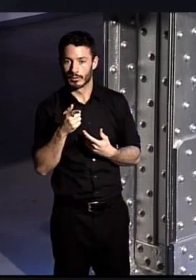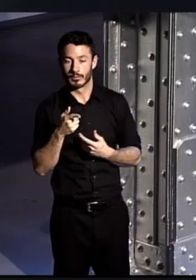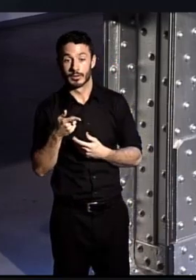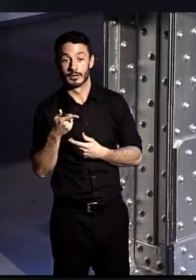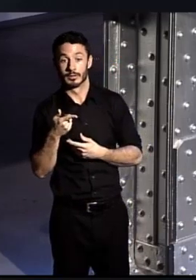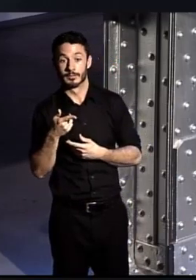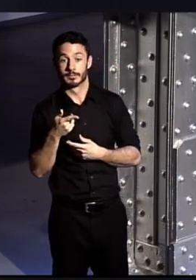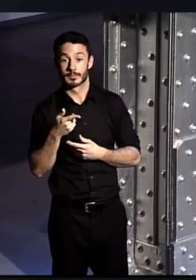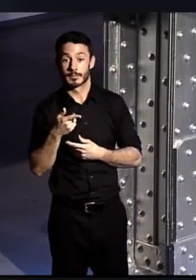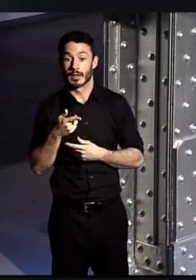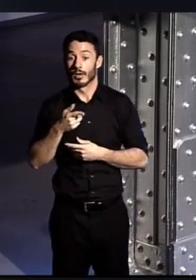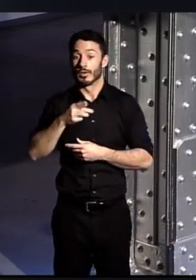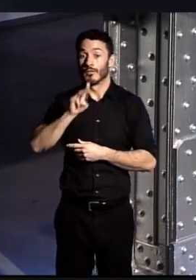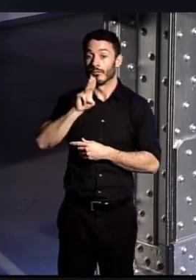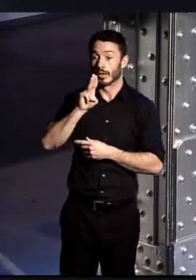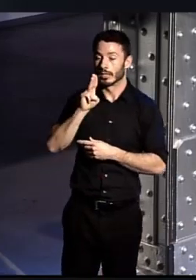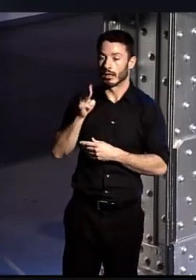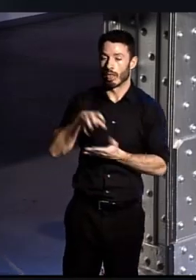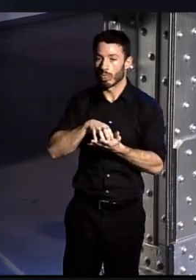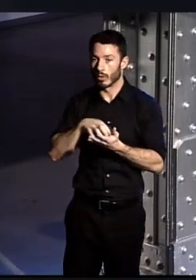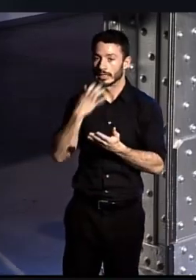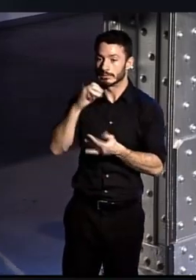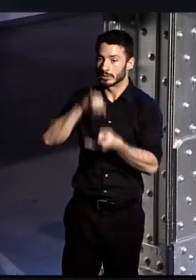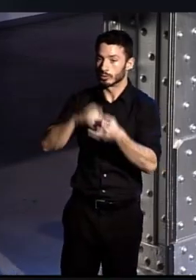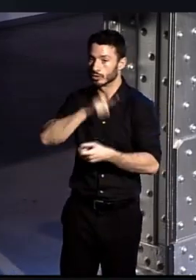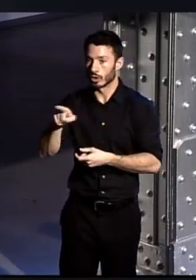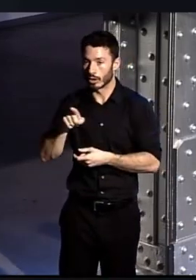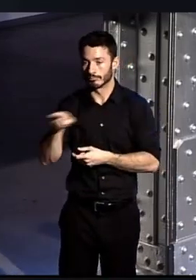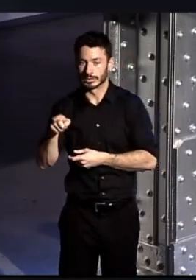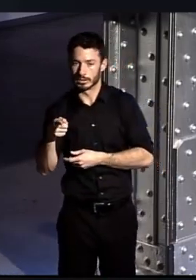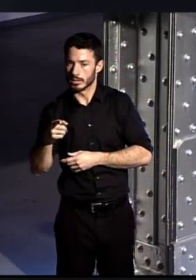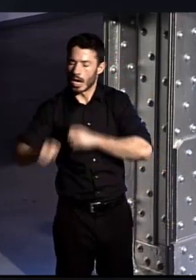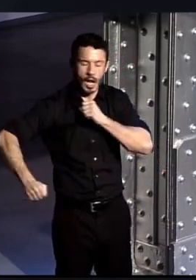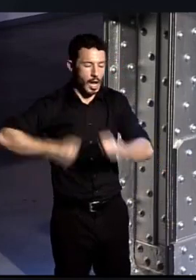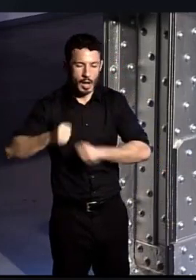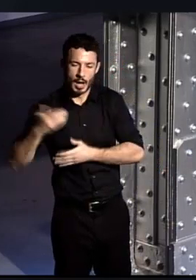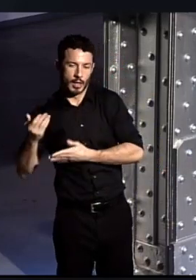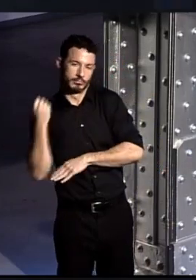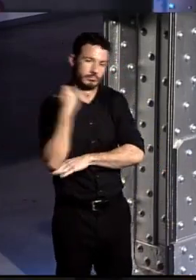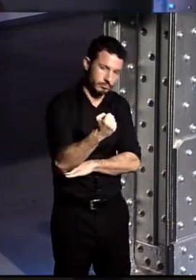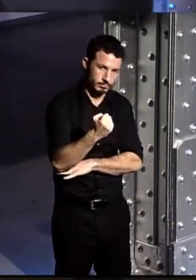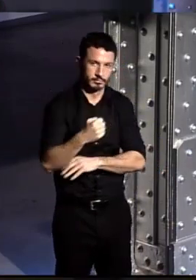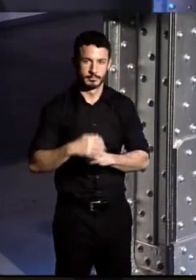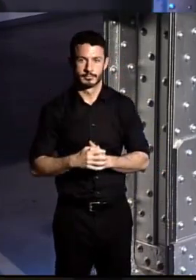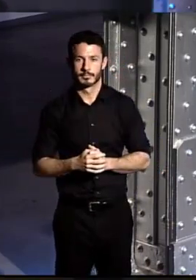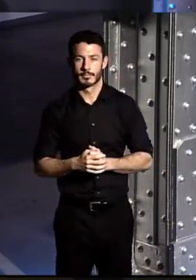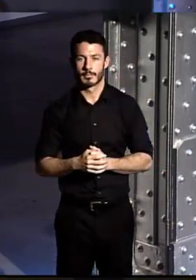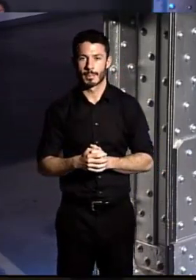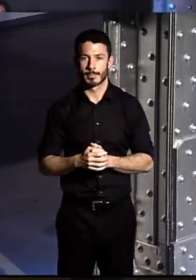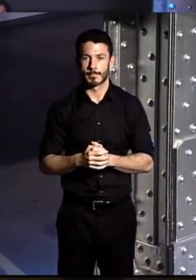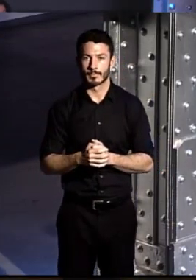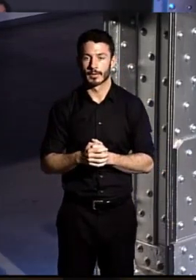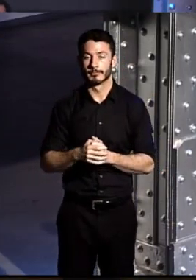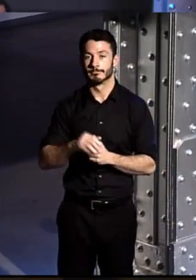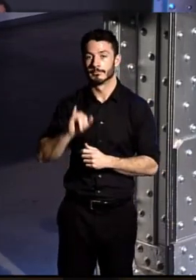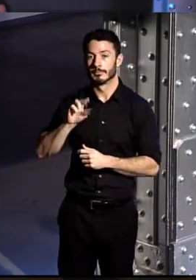matrimonial, sale corriendo por las calles. Sí, porque es muy romántico, pero también por eso es un poco esta cosa. Pilar tiene el micrófono, ha pensado